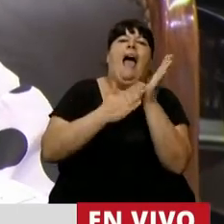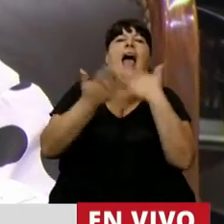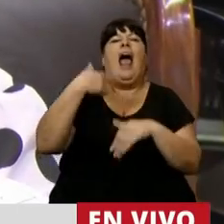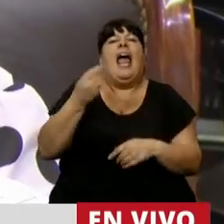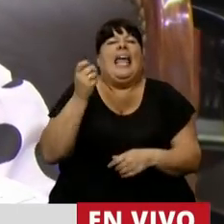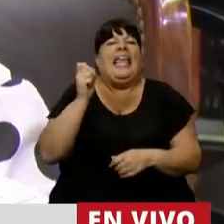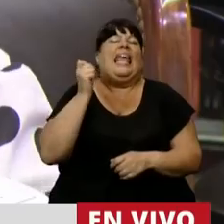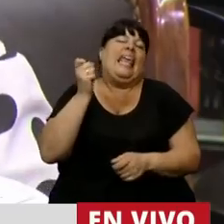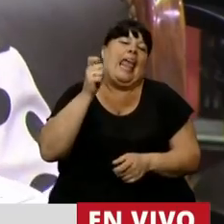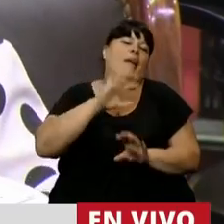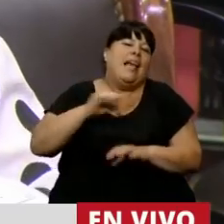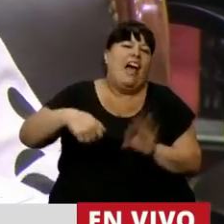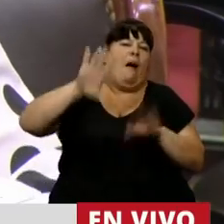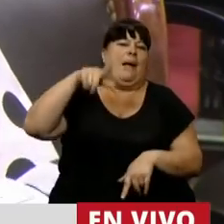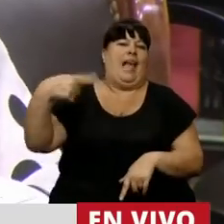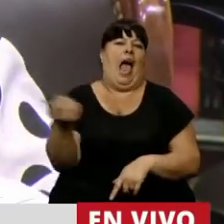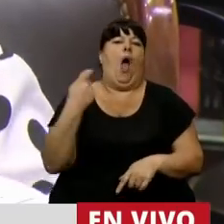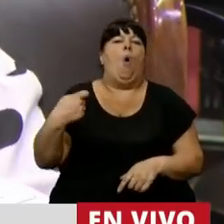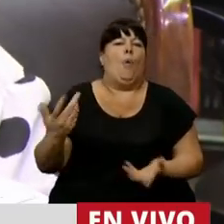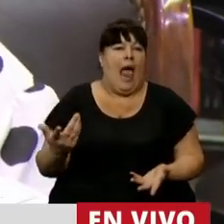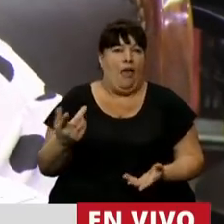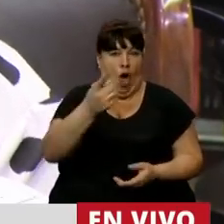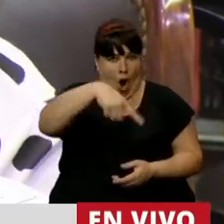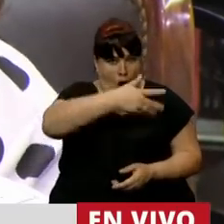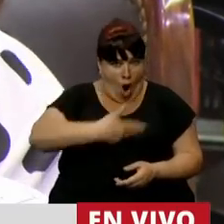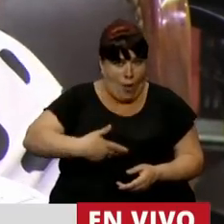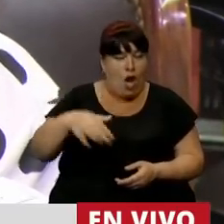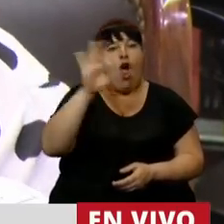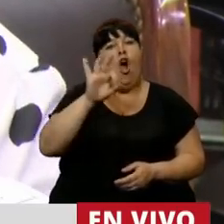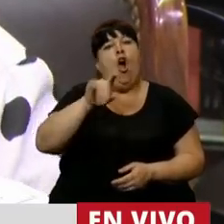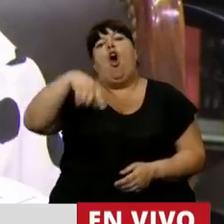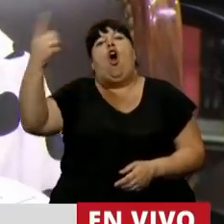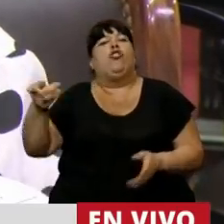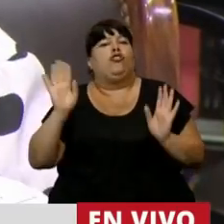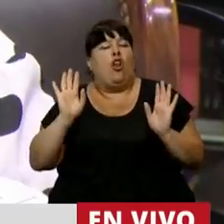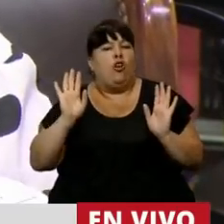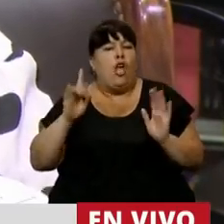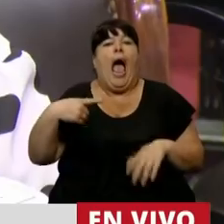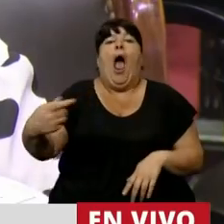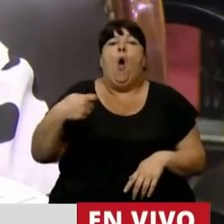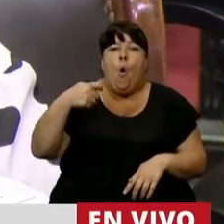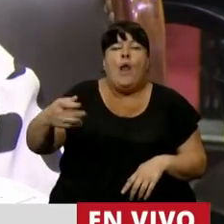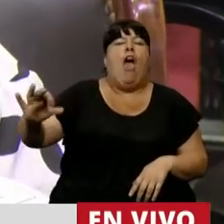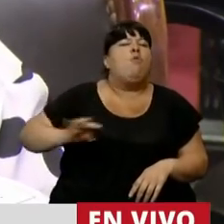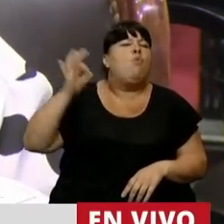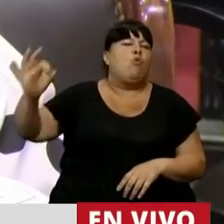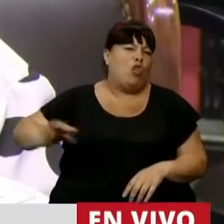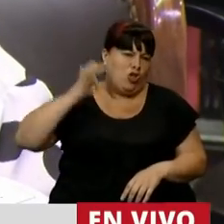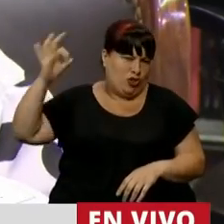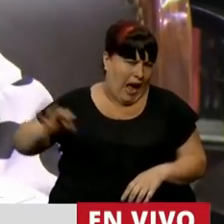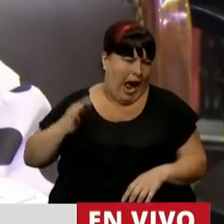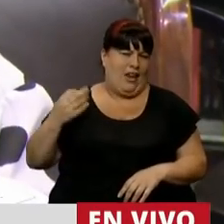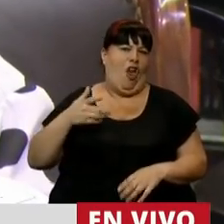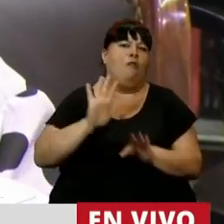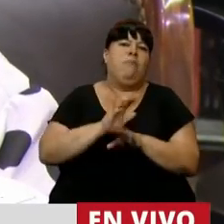quién jorobó más a los jubilados, si ustedes o otros. A los jubilados hace años que lo